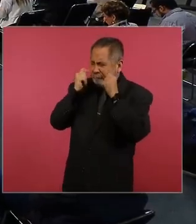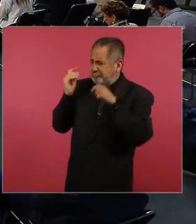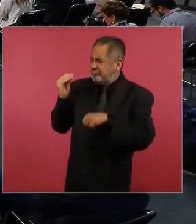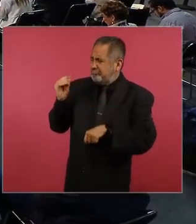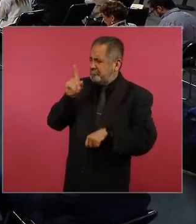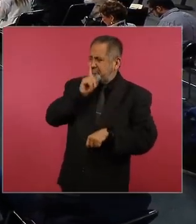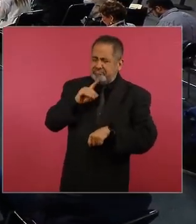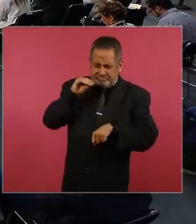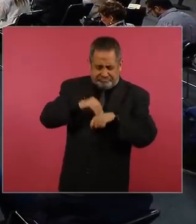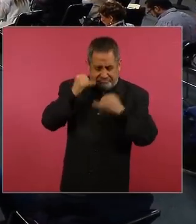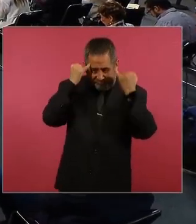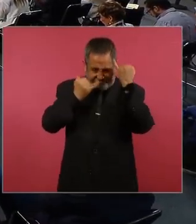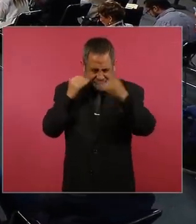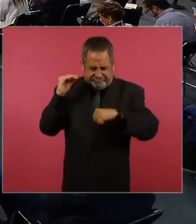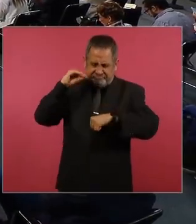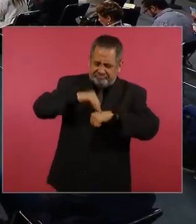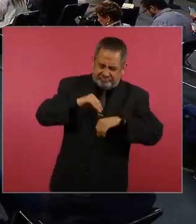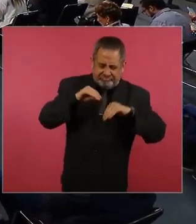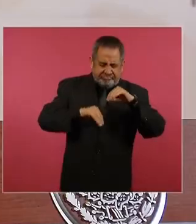si calumnian?